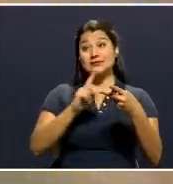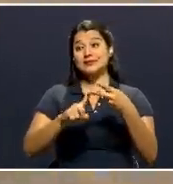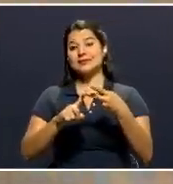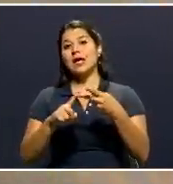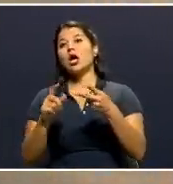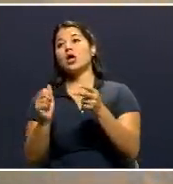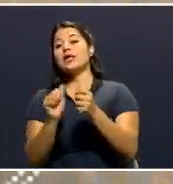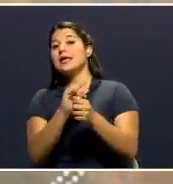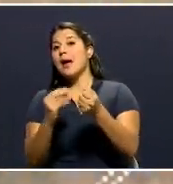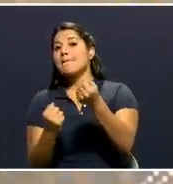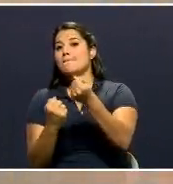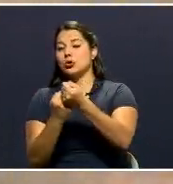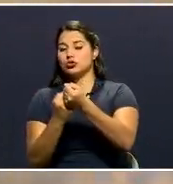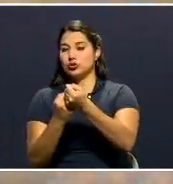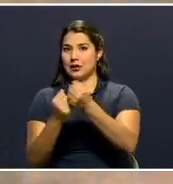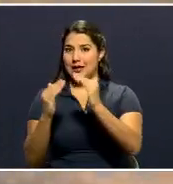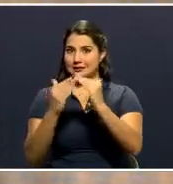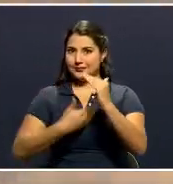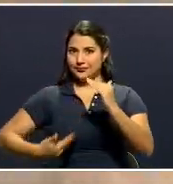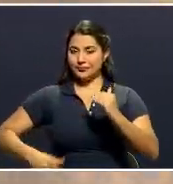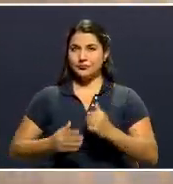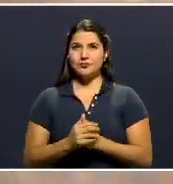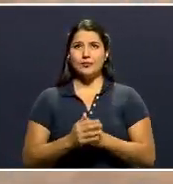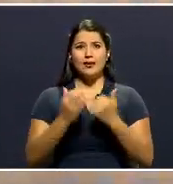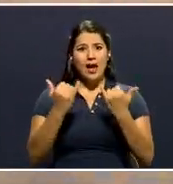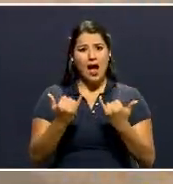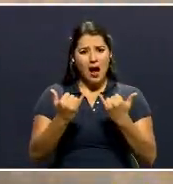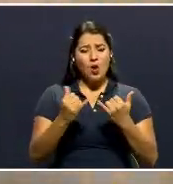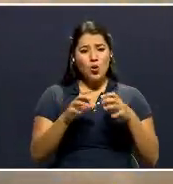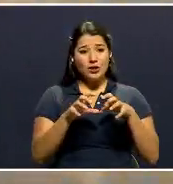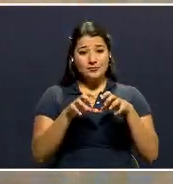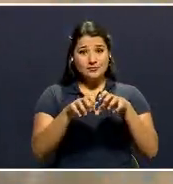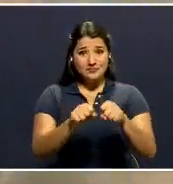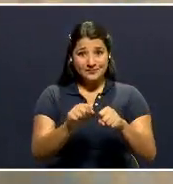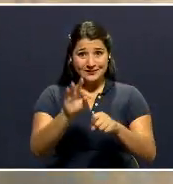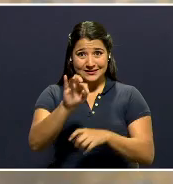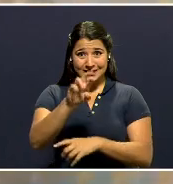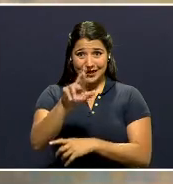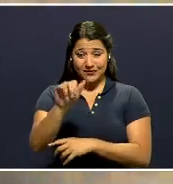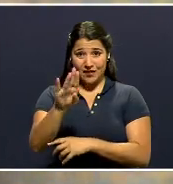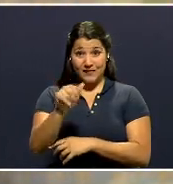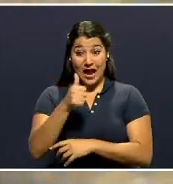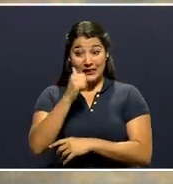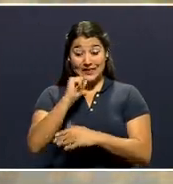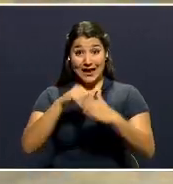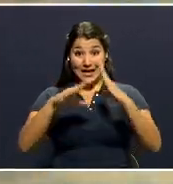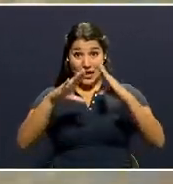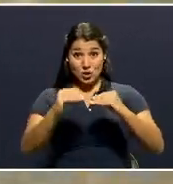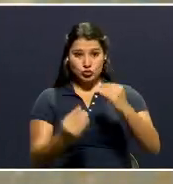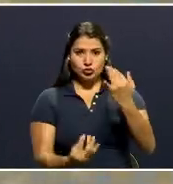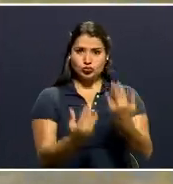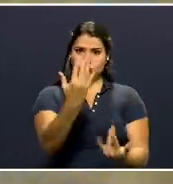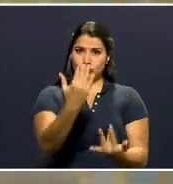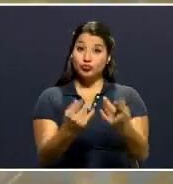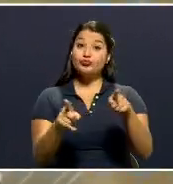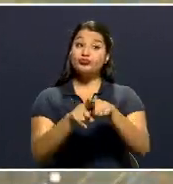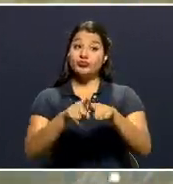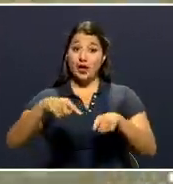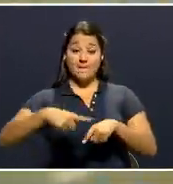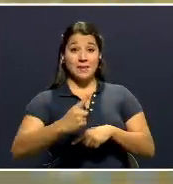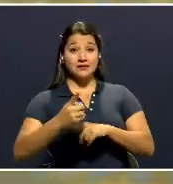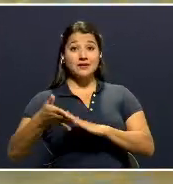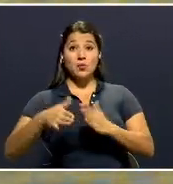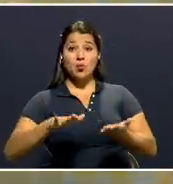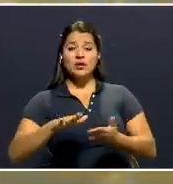en Terraba denunció nuevas amenazas y daños a sus tierras. Este martes por la noche se presentaron incendios y amenazas de muerte,